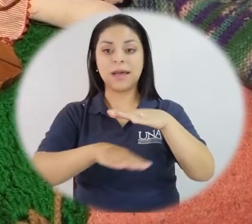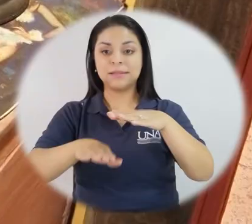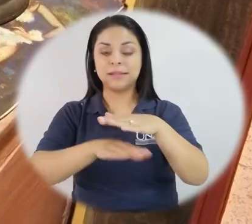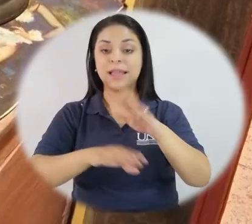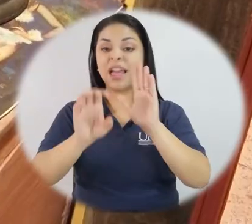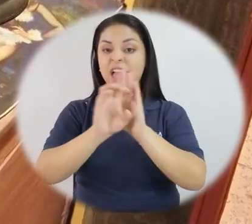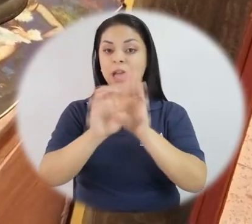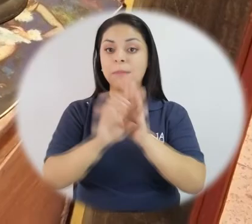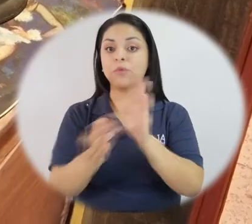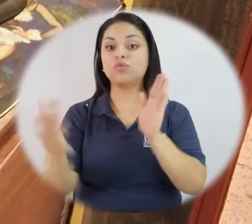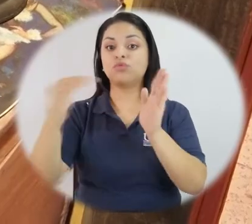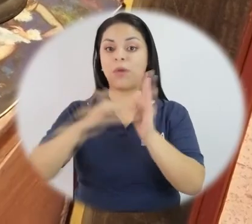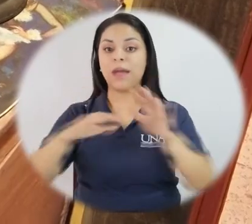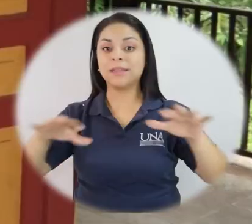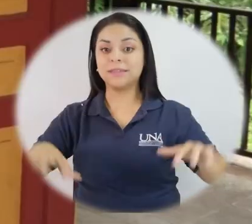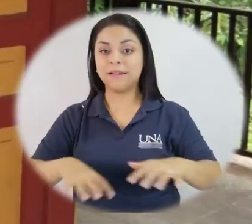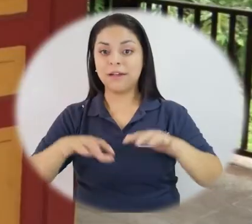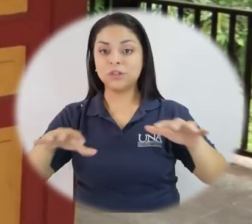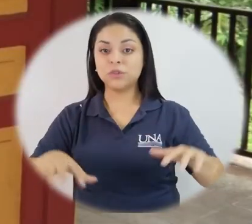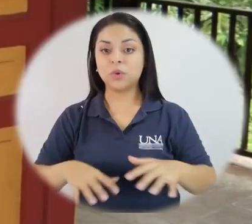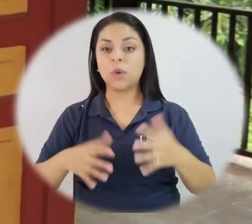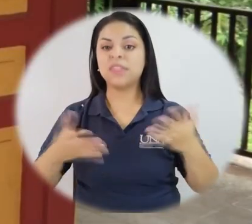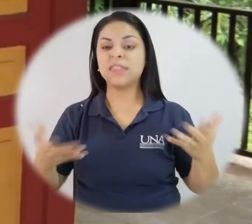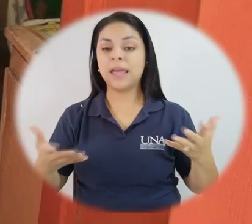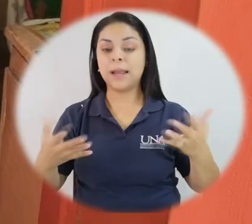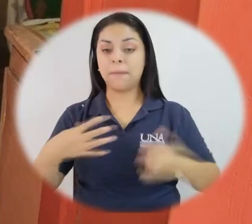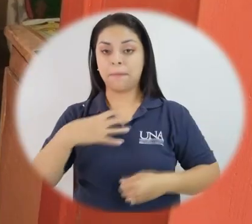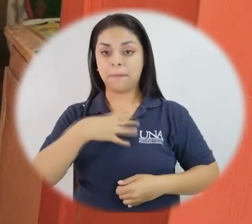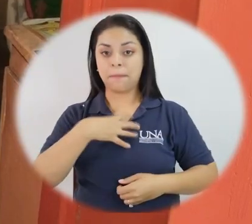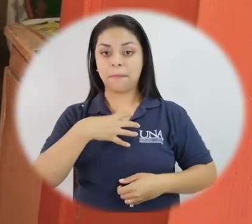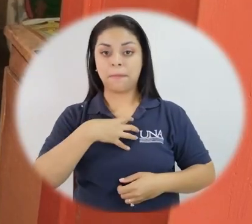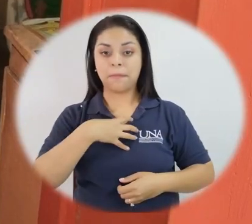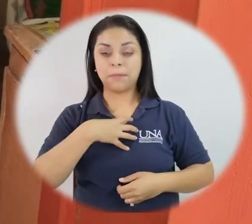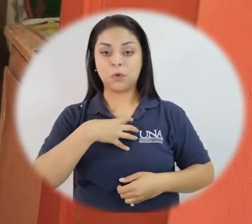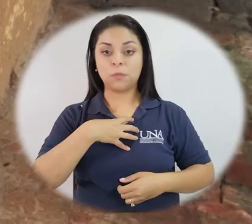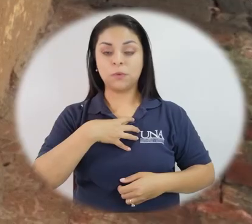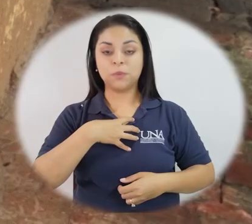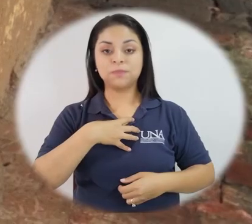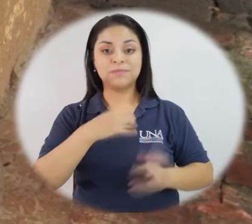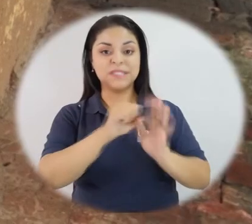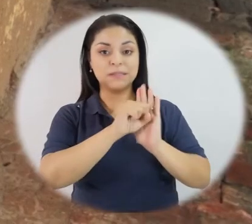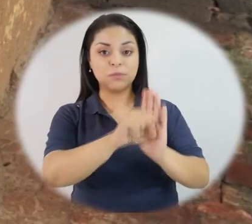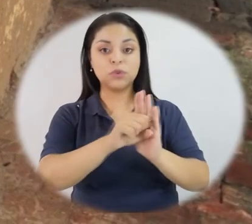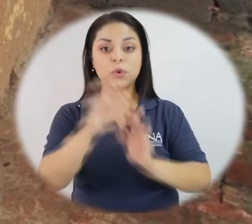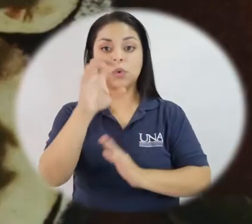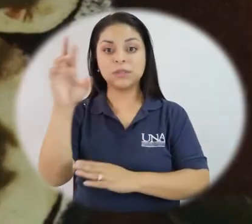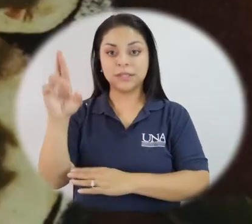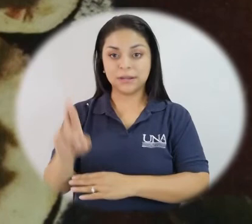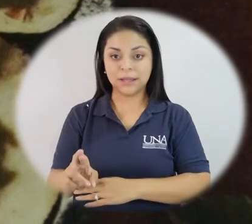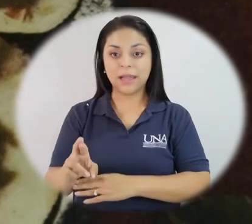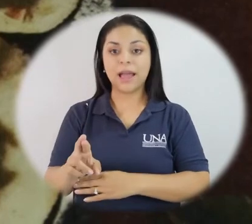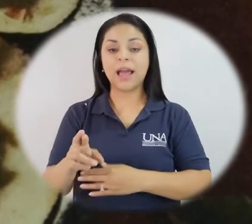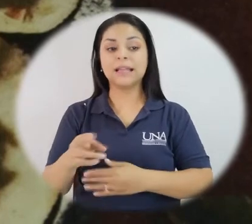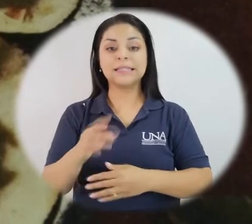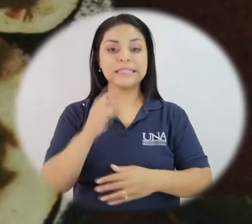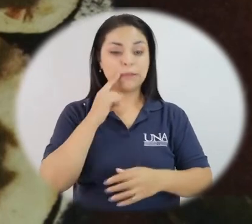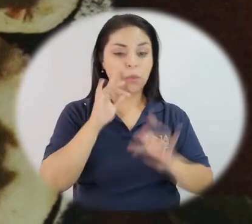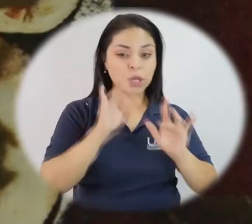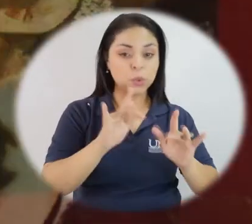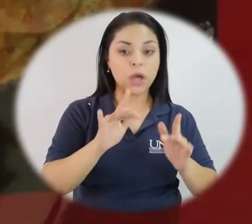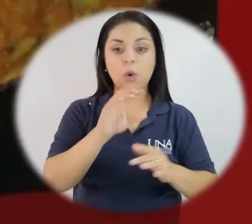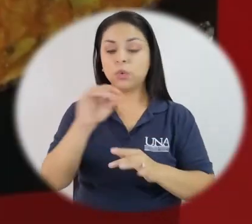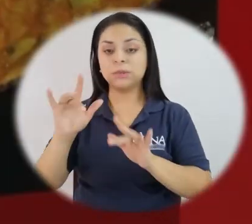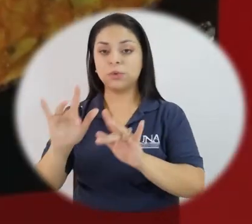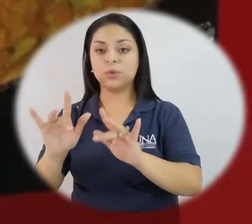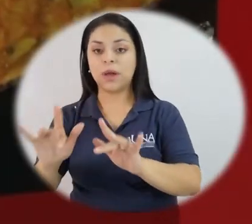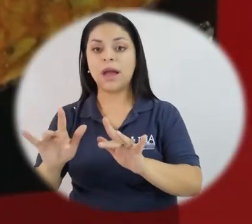reactivación del patrimonio tanto tangible, pero sobre todo intangible, de las prácticas de la gastronomía, de la práctica de